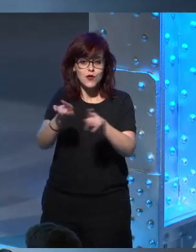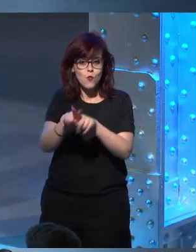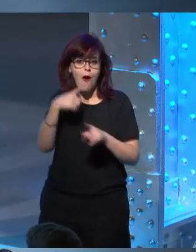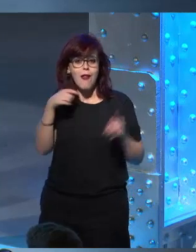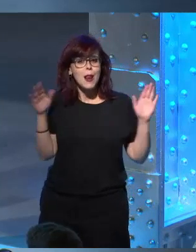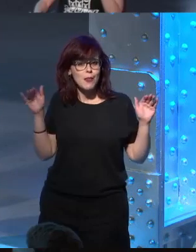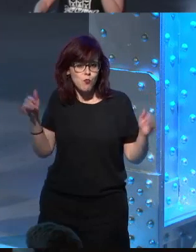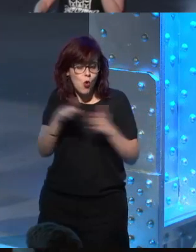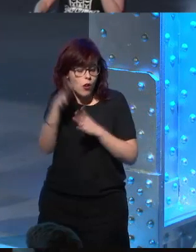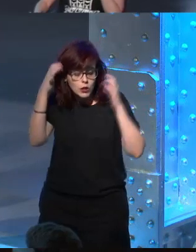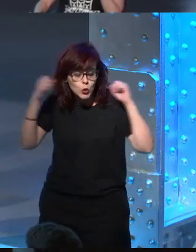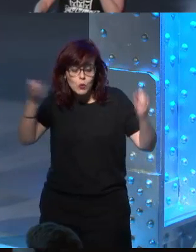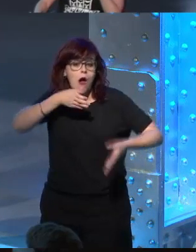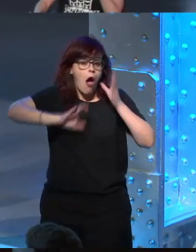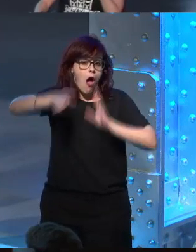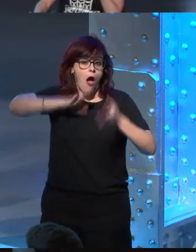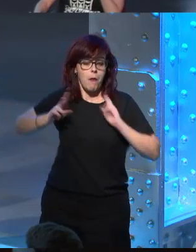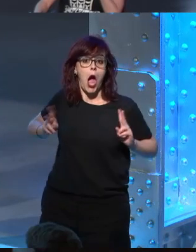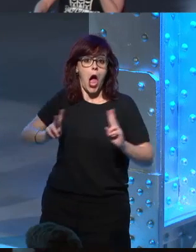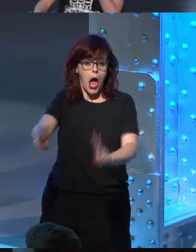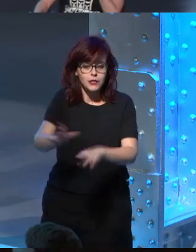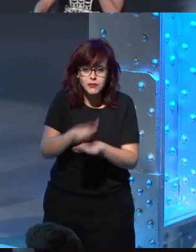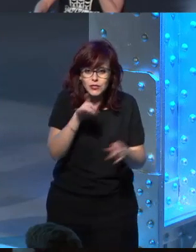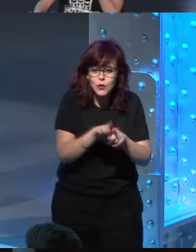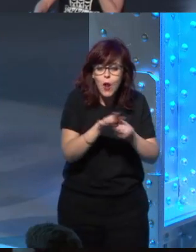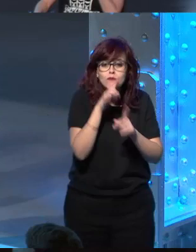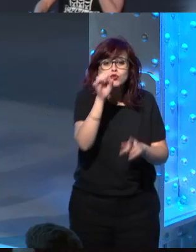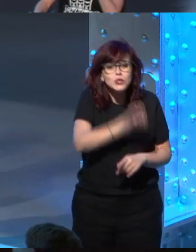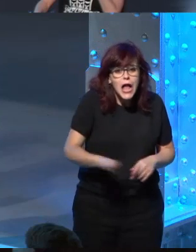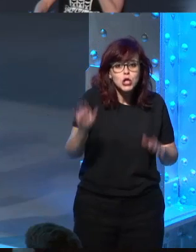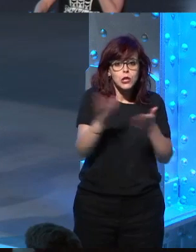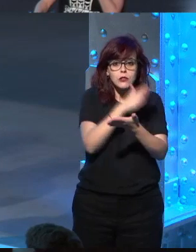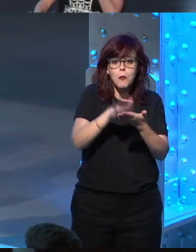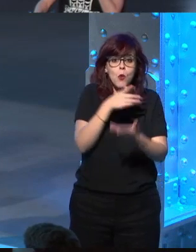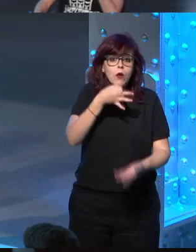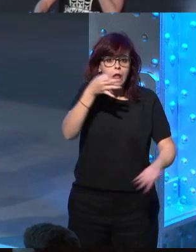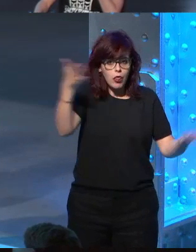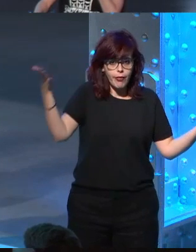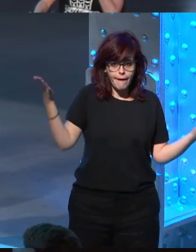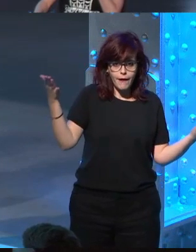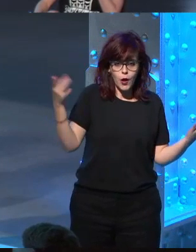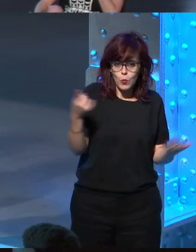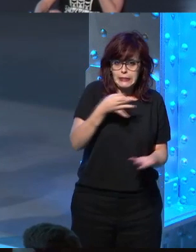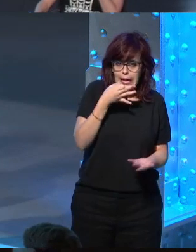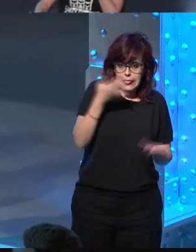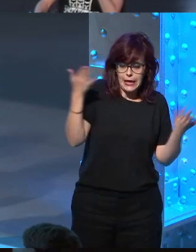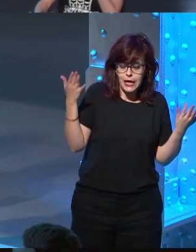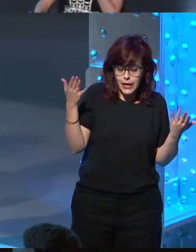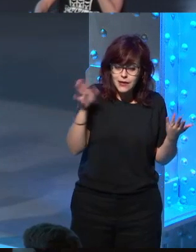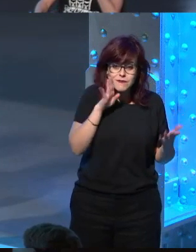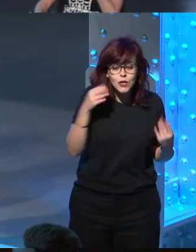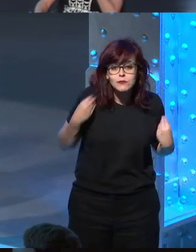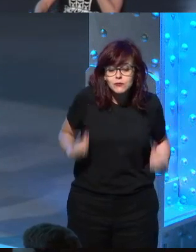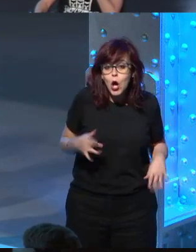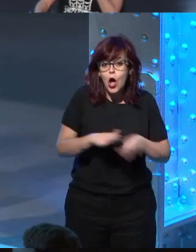productivas. Una tarde en la que se filtran muchos años leyendo... Pero una tarde. Bueno. No. Nosotros, entonces diría que hicimos